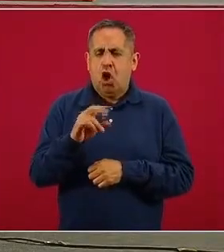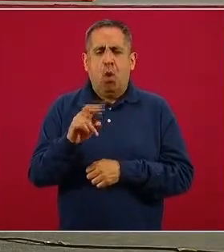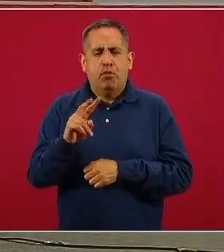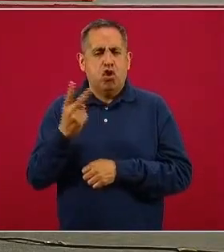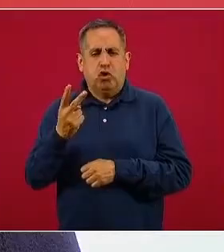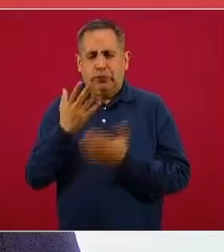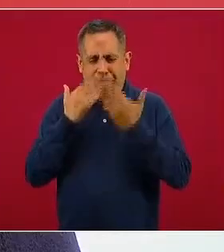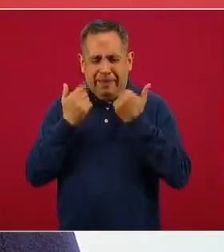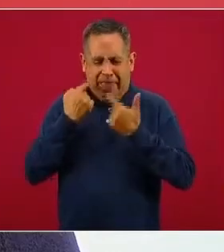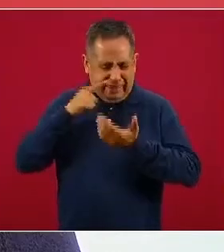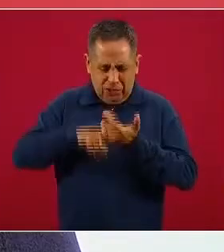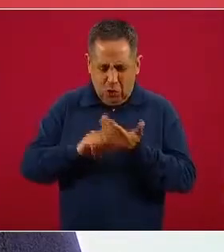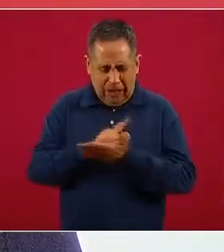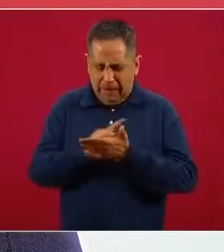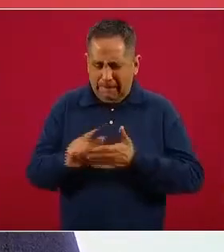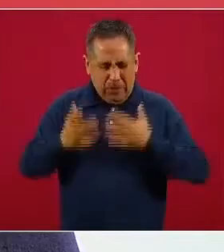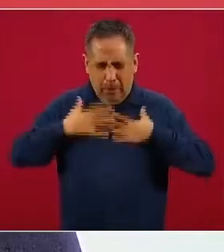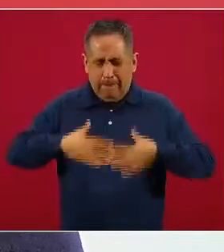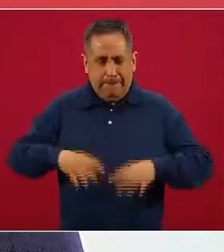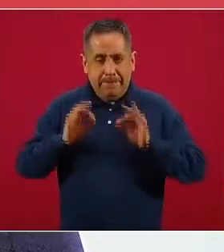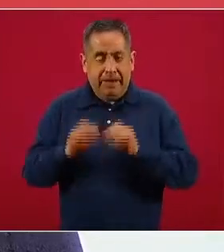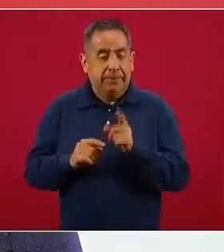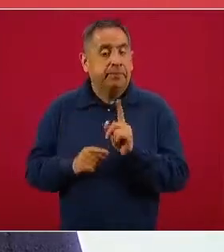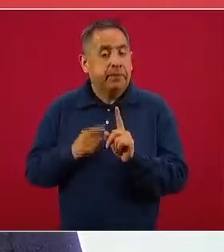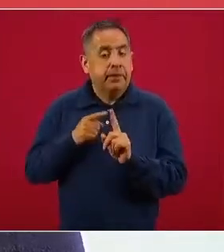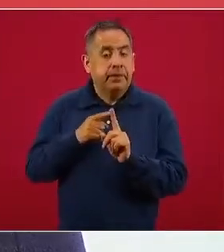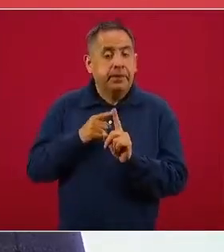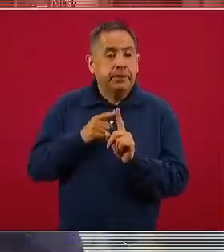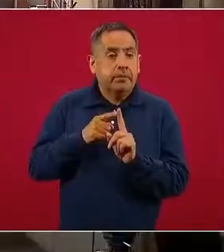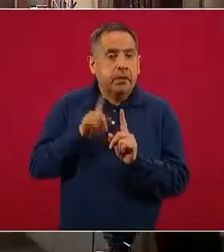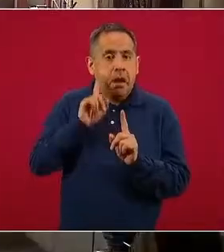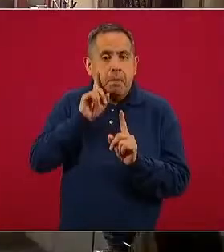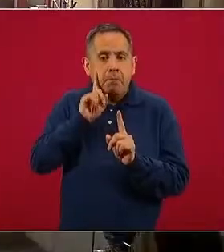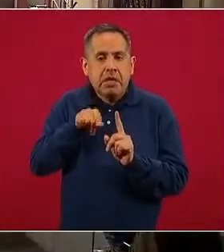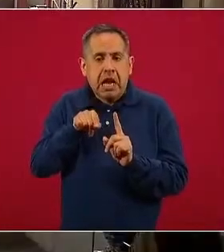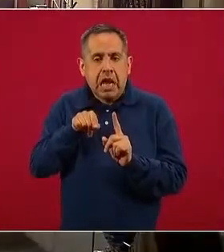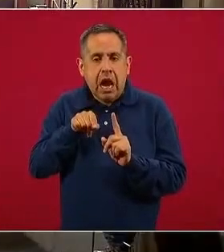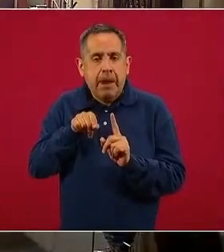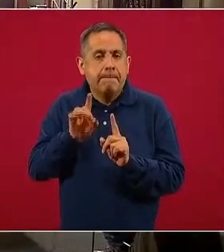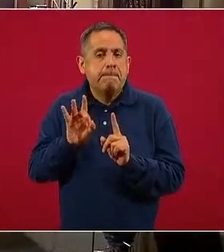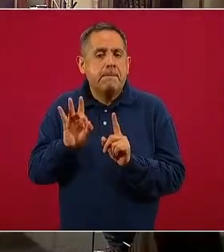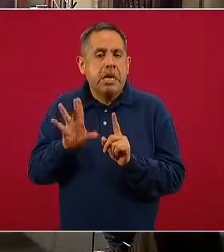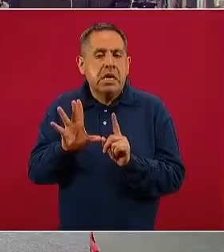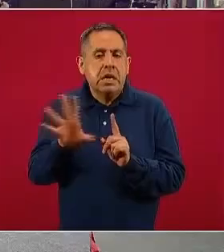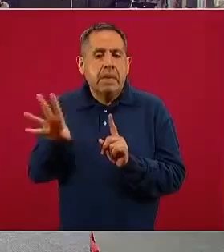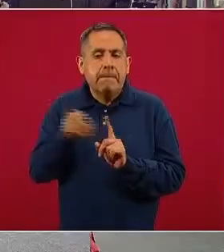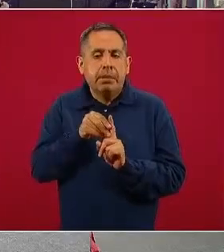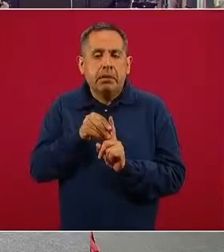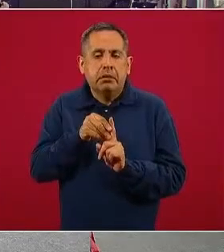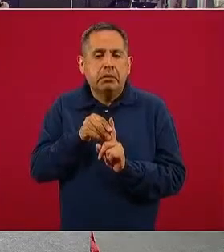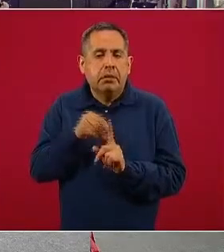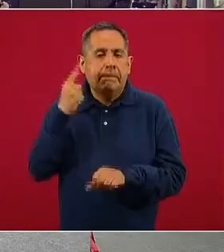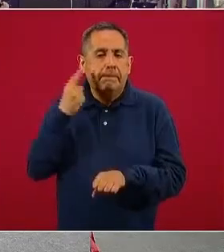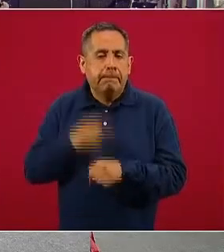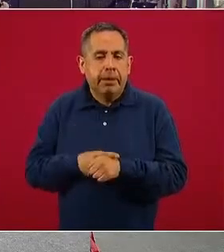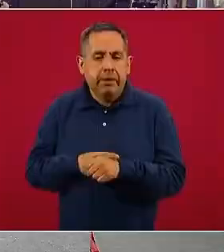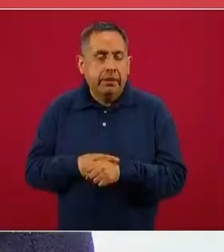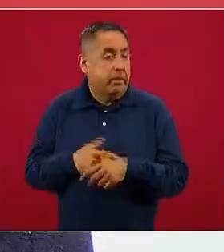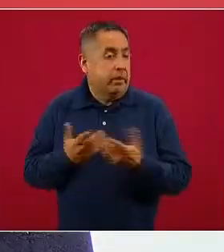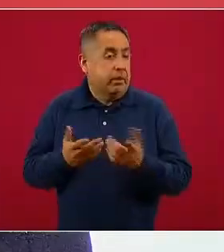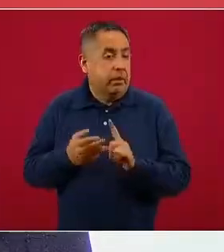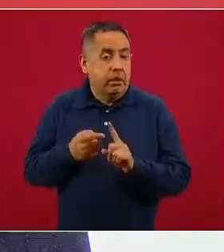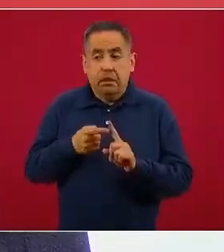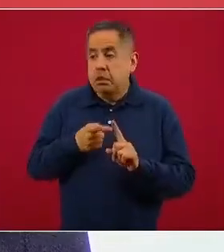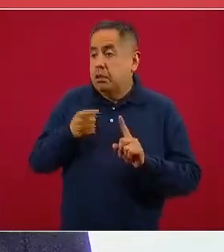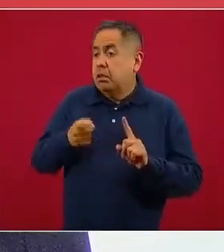en sus vías respiratorias. Pero eso no quiere decir que el día de mañana esa persona se contagie y en los